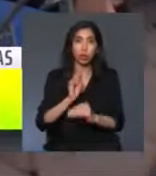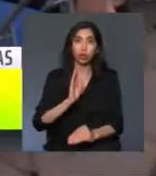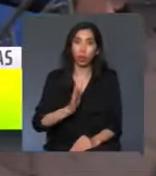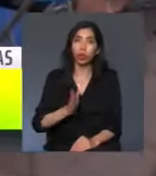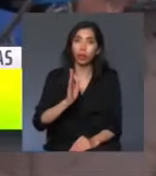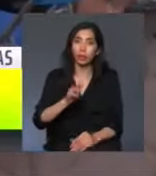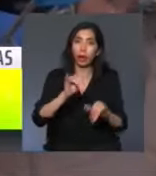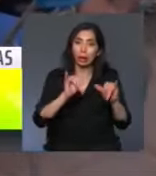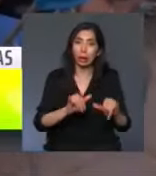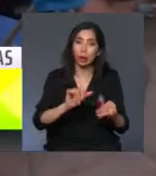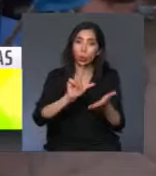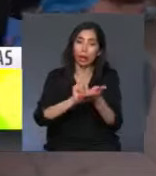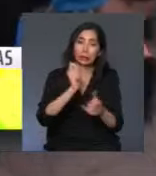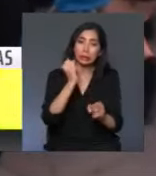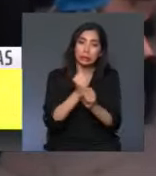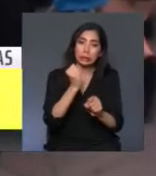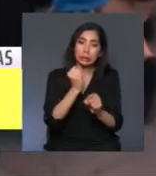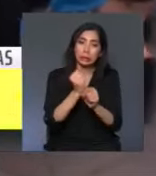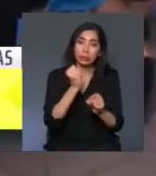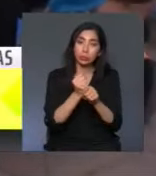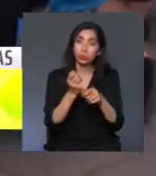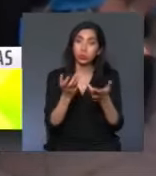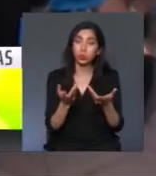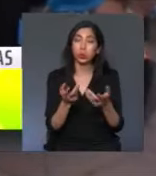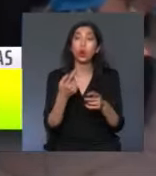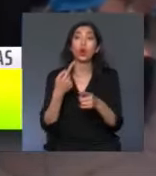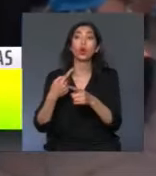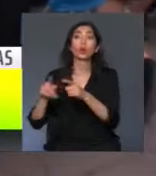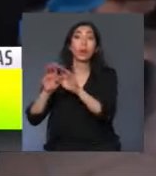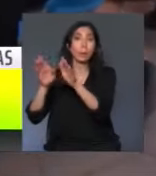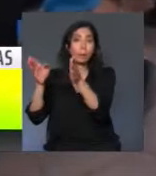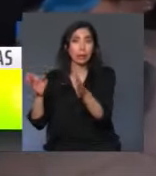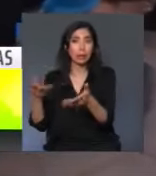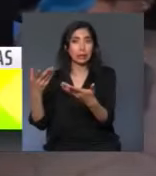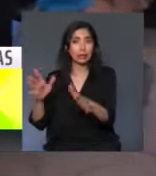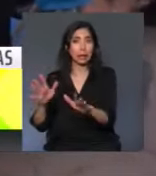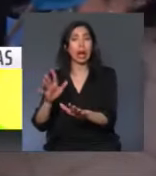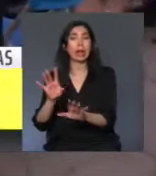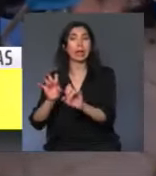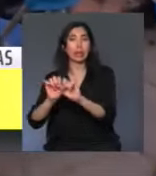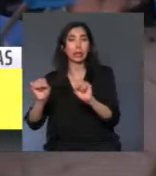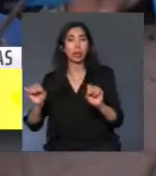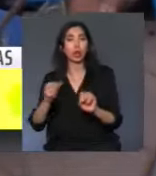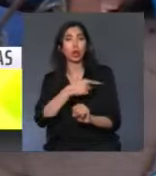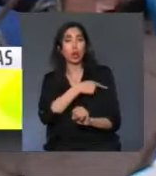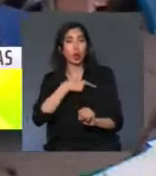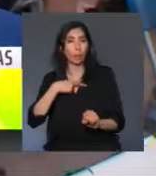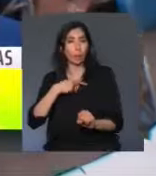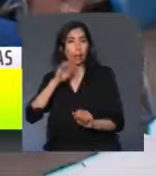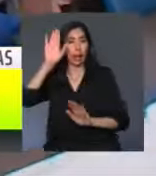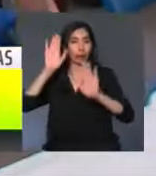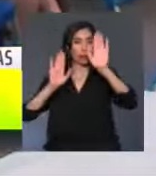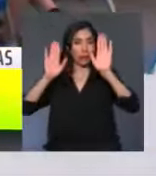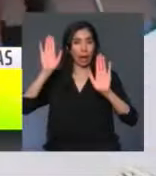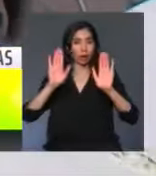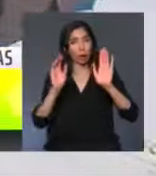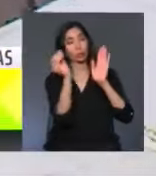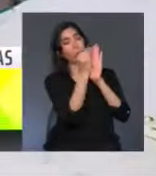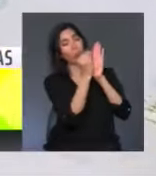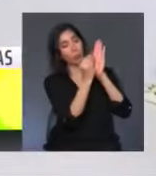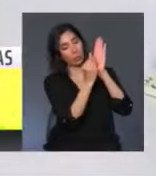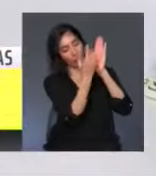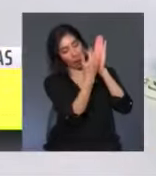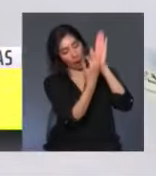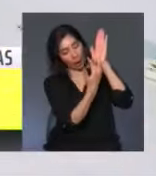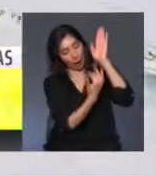pega. Yo le comentaba a José Luis, sabes que en otras mesas están haciendo un listado de los candidatos por si ustedes quieren anticiparse, y todos se rieron de mí aquí en esta mesa